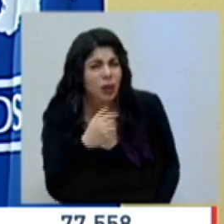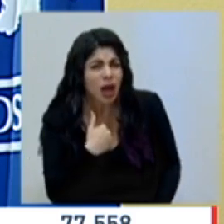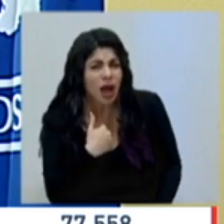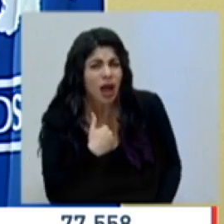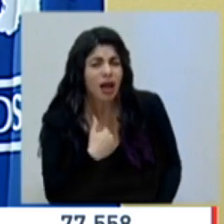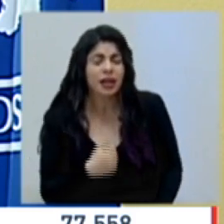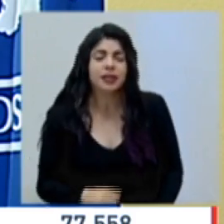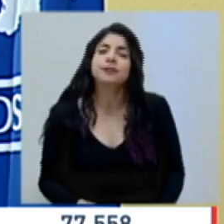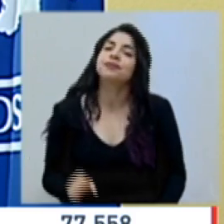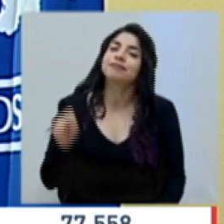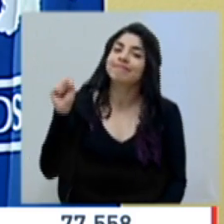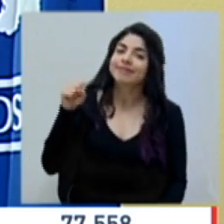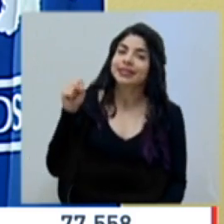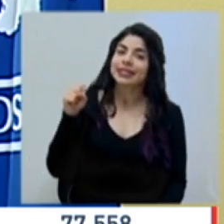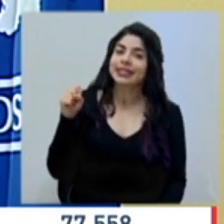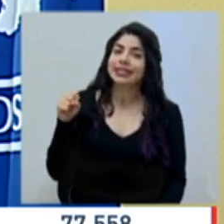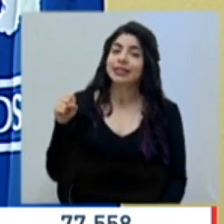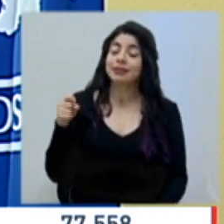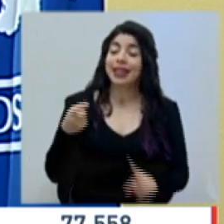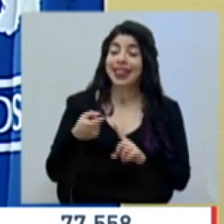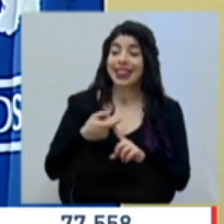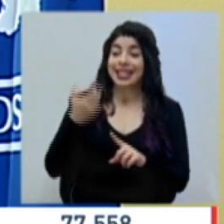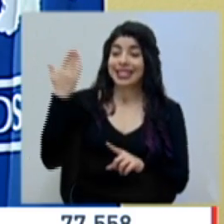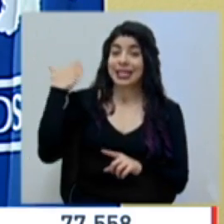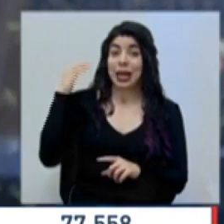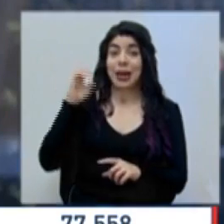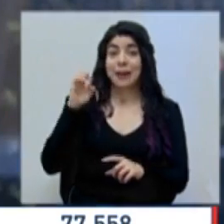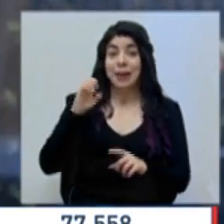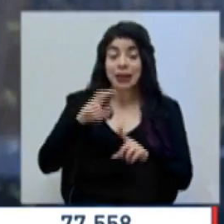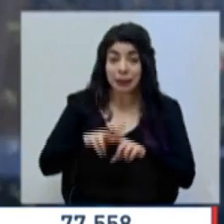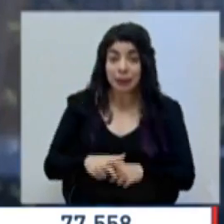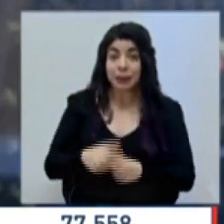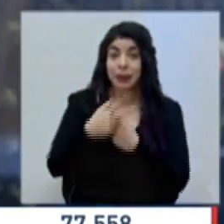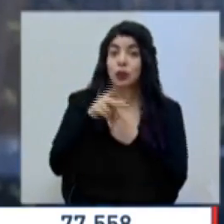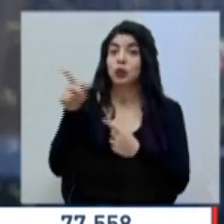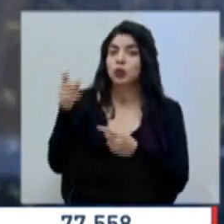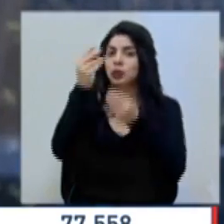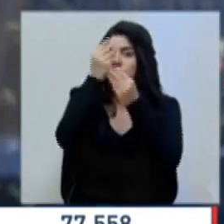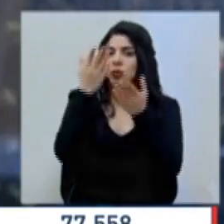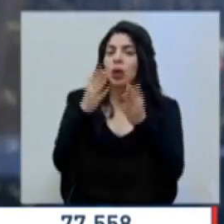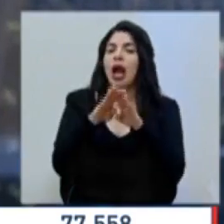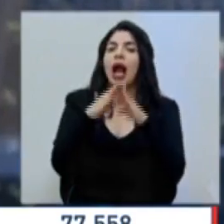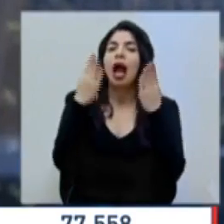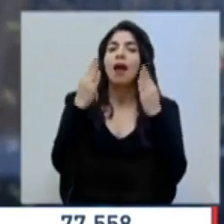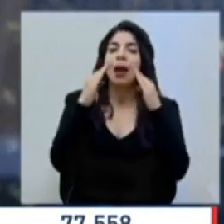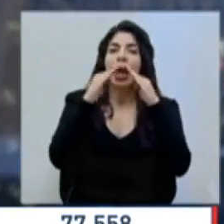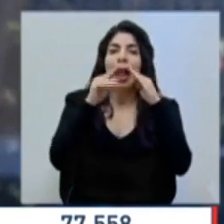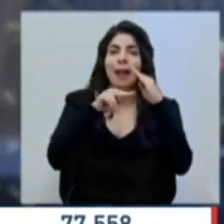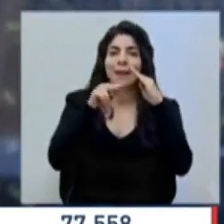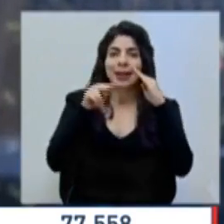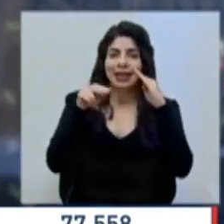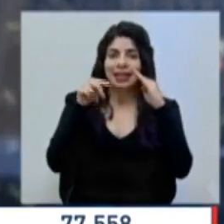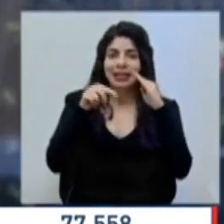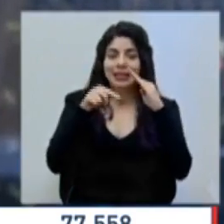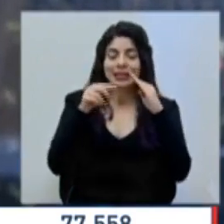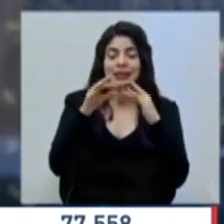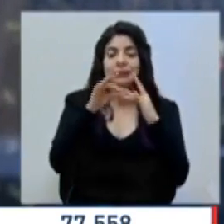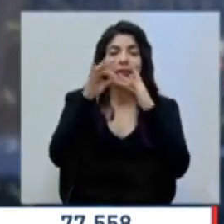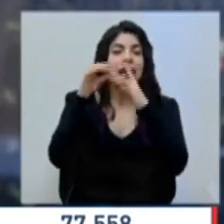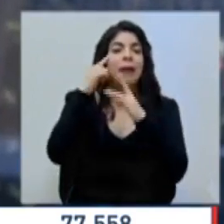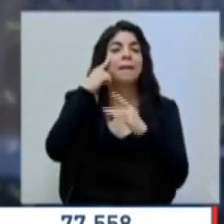Sí, desde que empezó la emergencia sanitaria, ustedes anunciaron apertura de albergues, los albergues. para